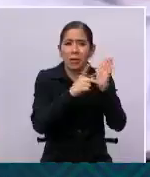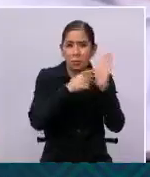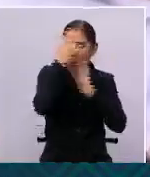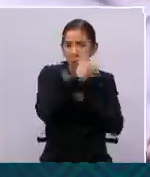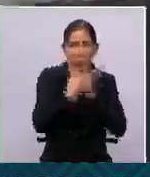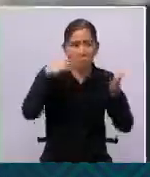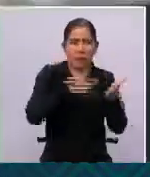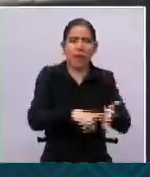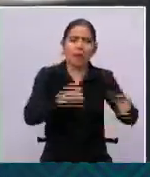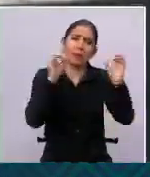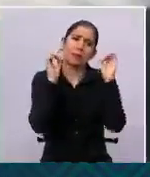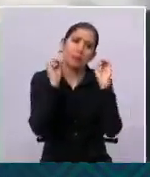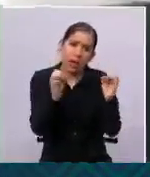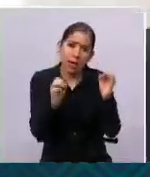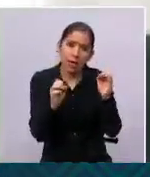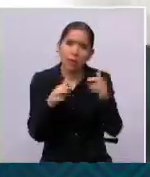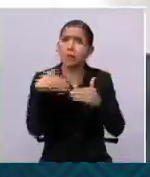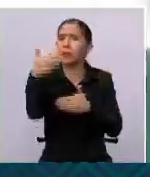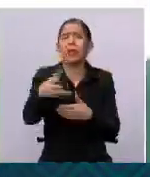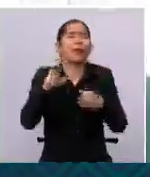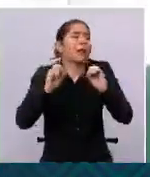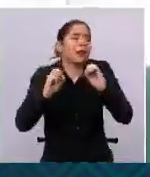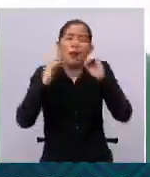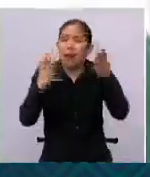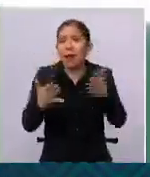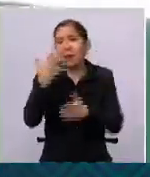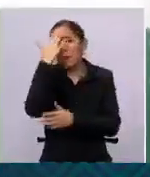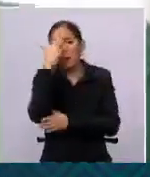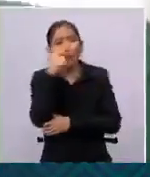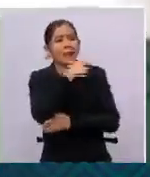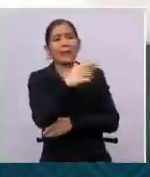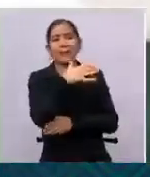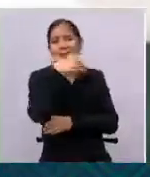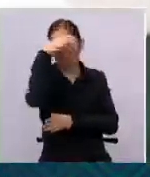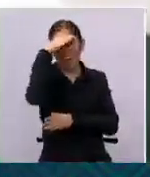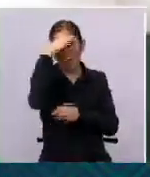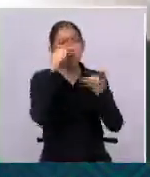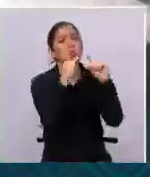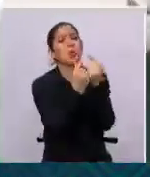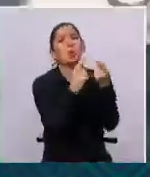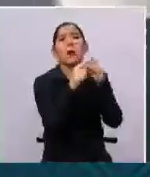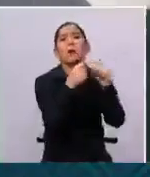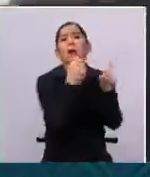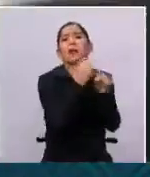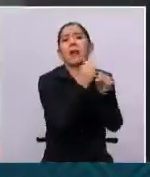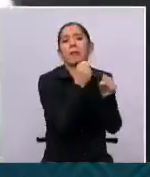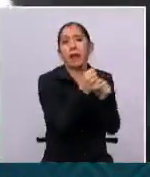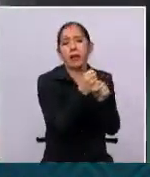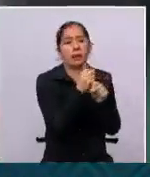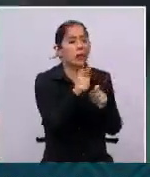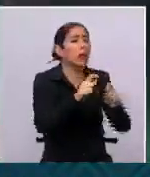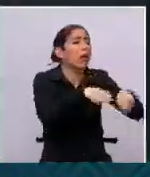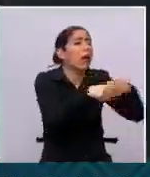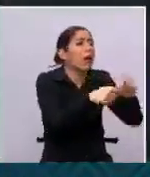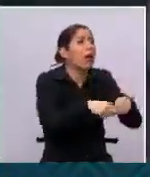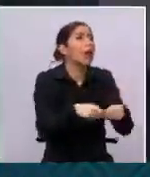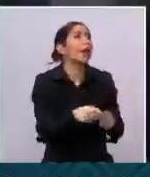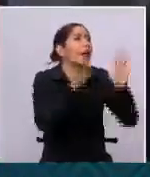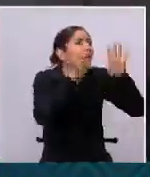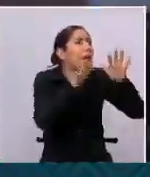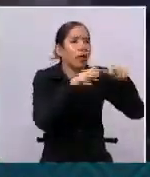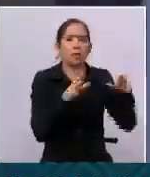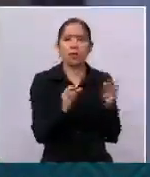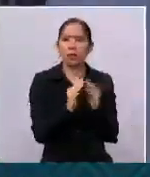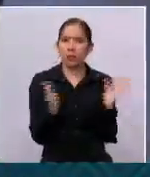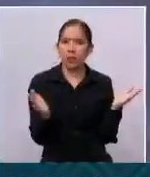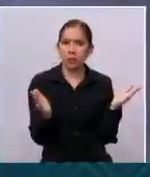departamento. No hay. Y no va a haber porque sigue trabajando con gente que solo le tira el saco y le amarra los guantes. De ninguna forma